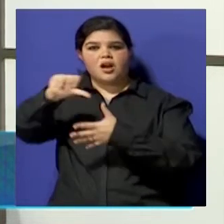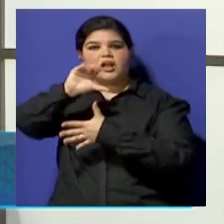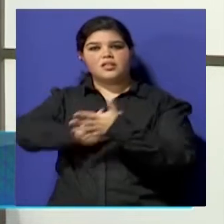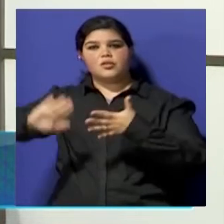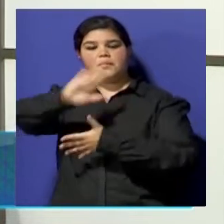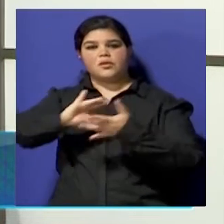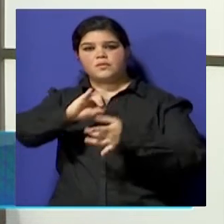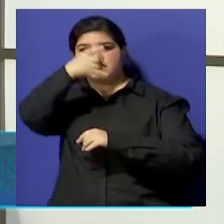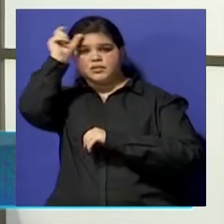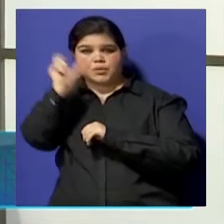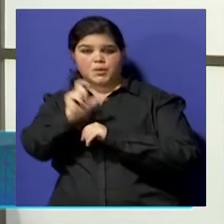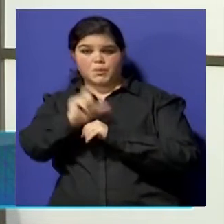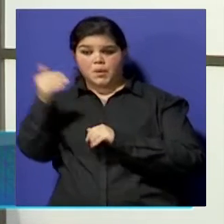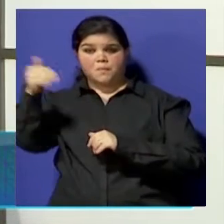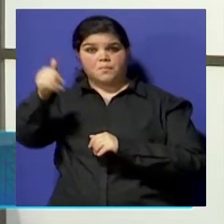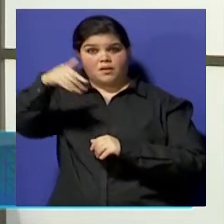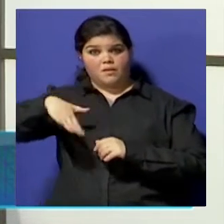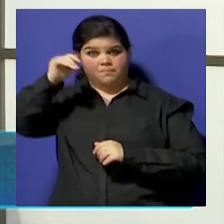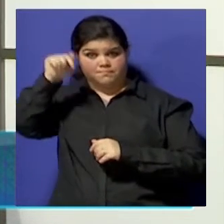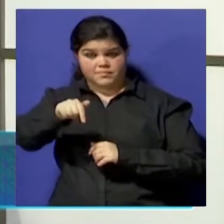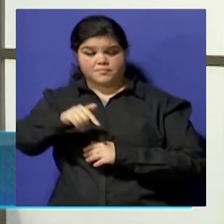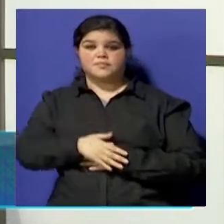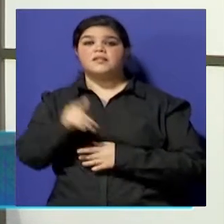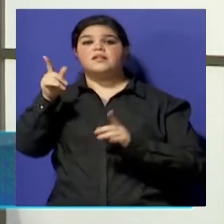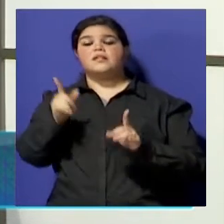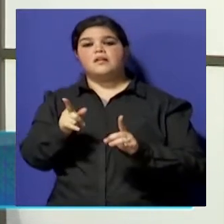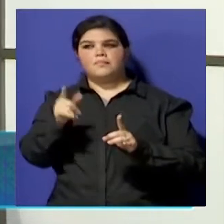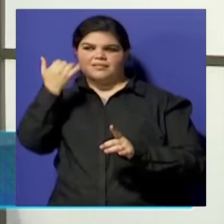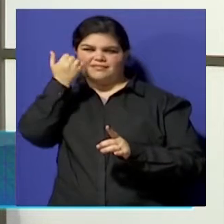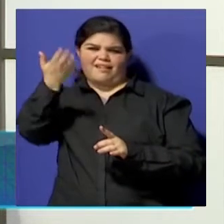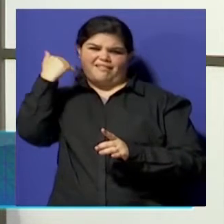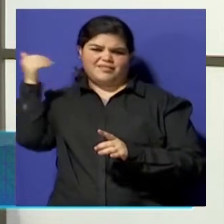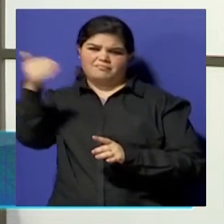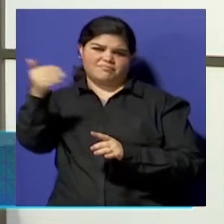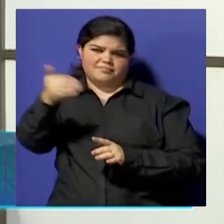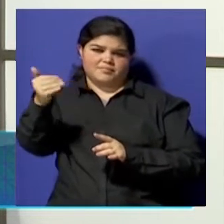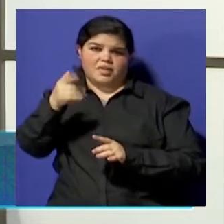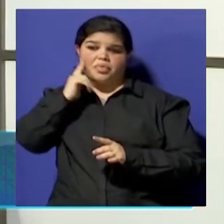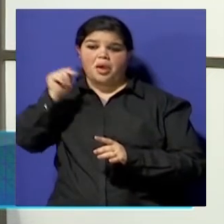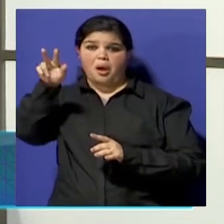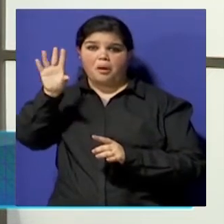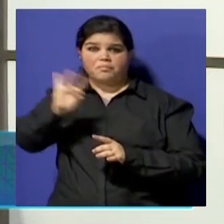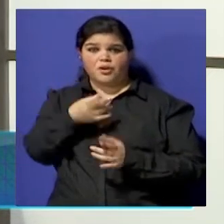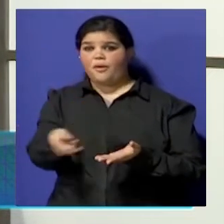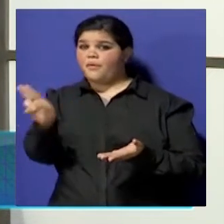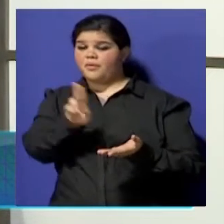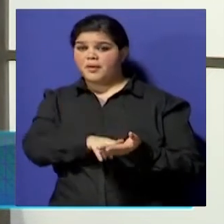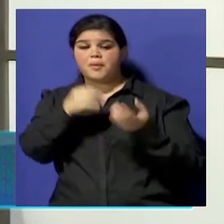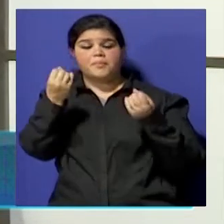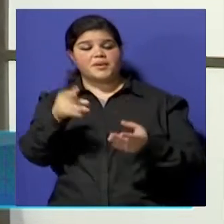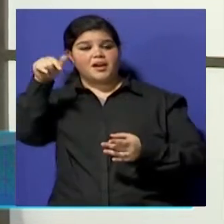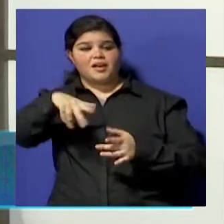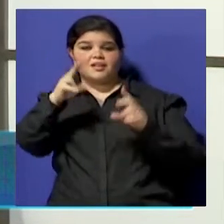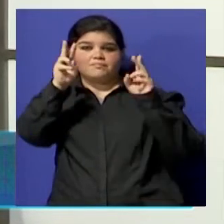de la Universidad Nacional de Cuyo, que está aquí en nuestros estudios. Incluso ya ha venido a hablar sobre este tema aquí, hoy lo convocamos nuevamente tras la finalización